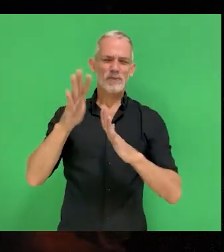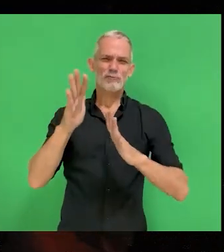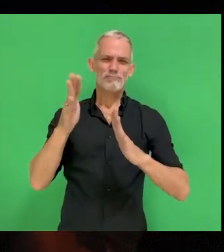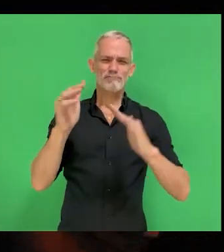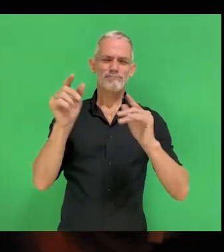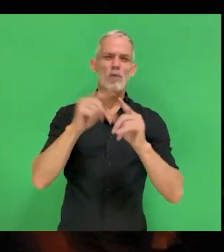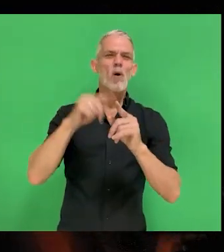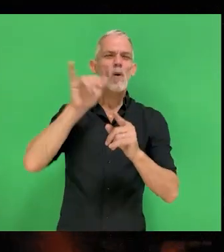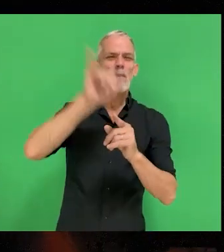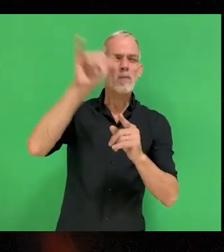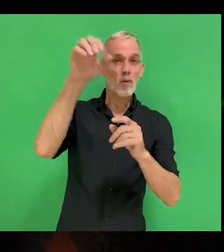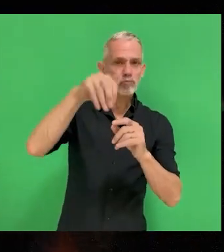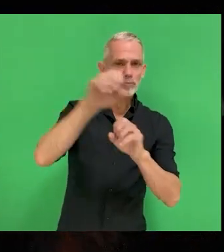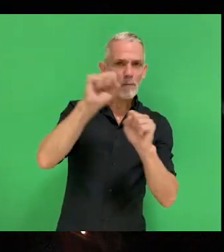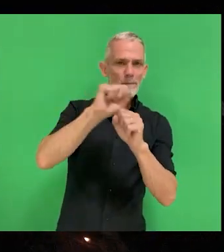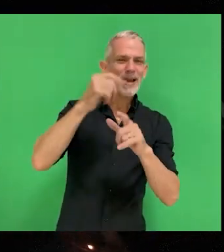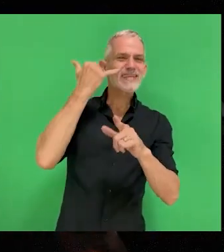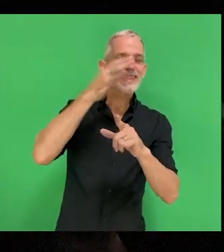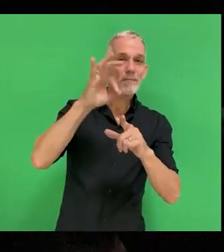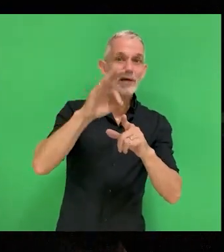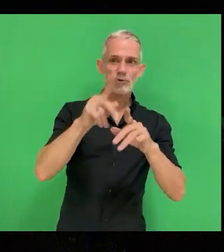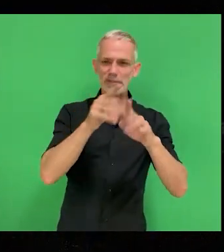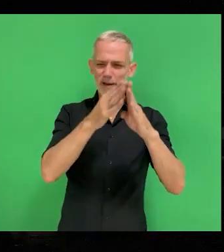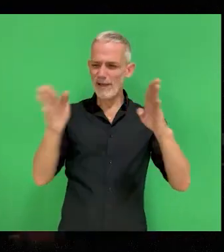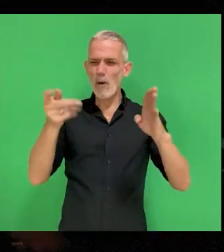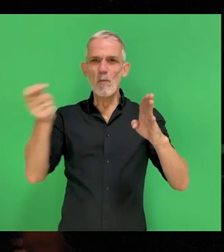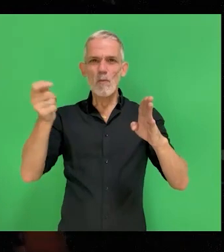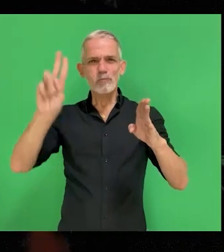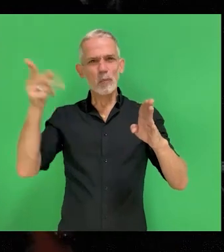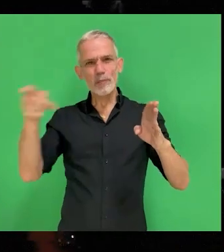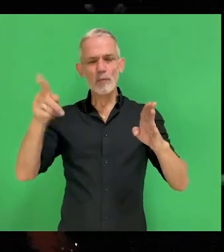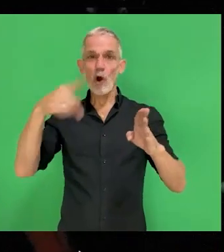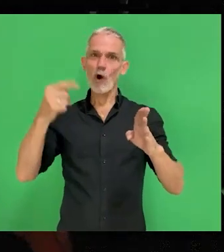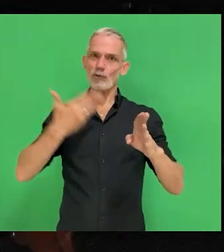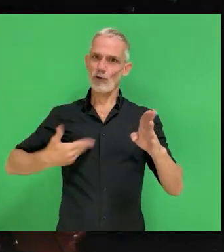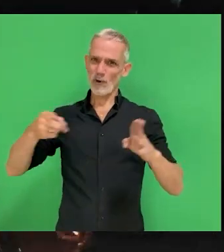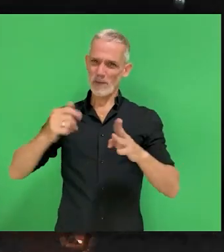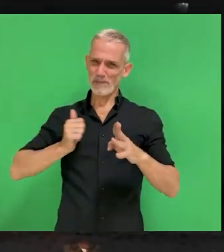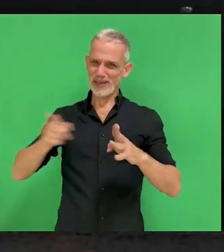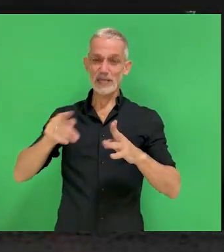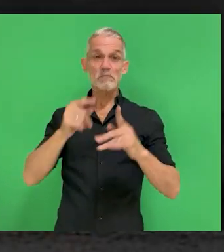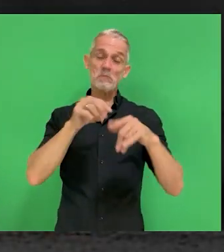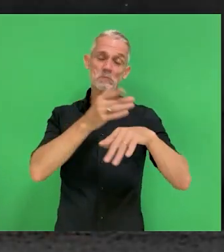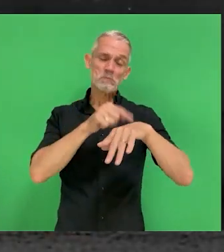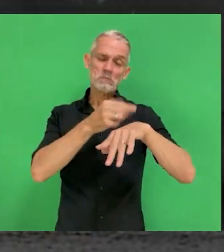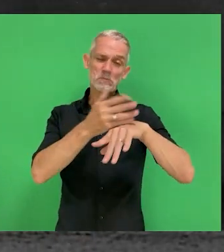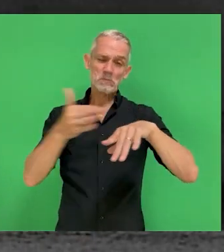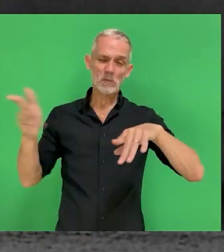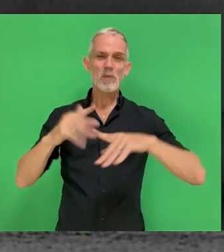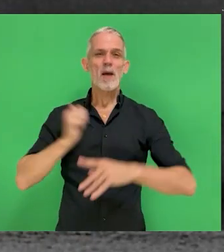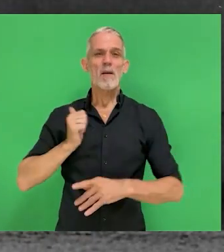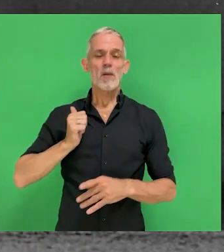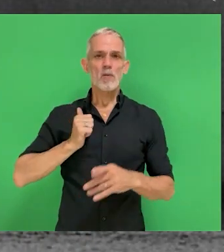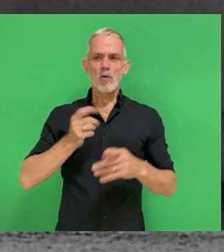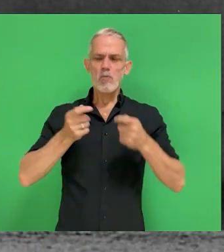que separa el bombardeo de Plaza de Mayo de su asesinato en manos de otra dictadura. Más tarde, con la dictadura